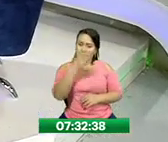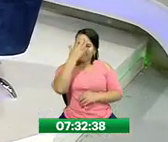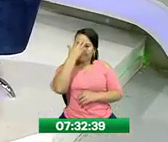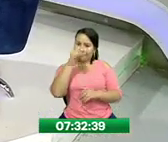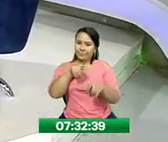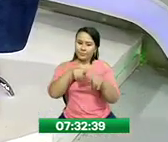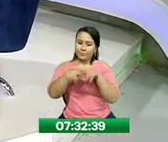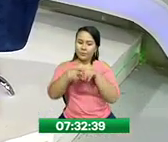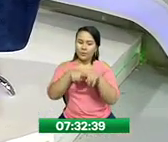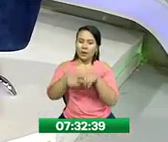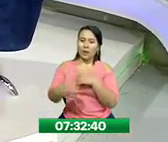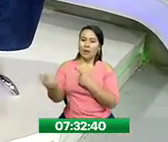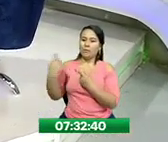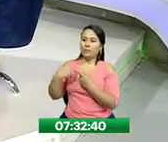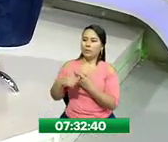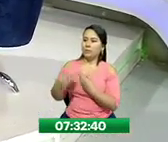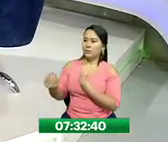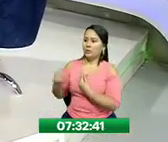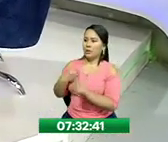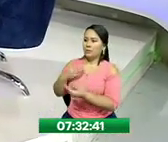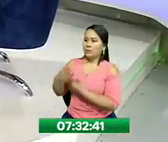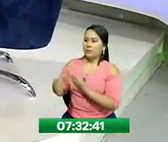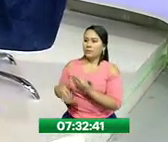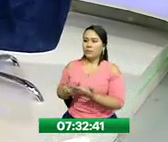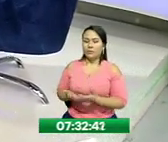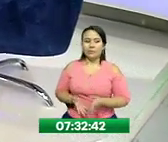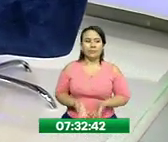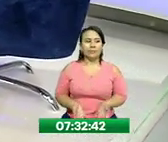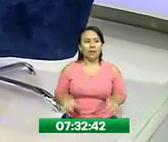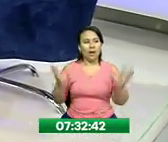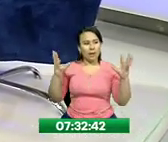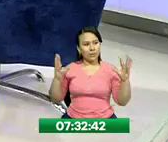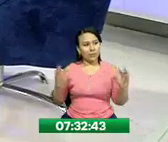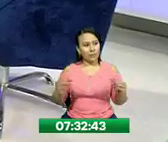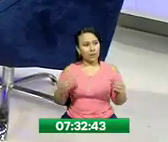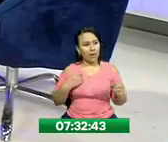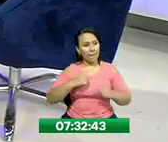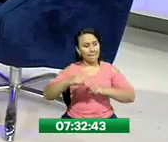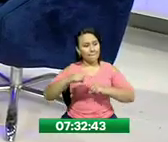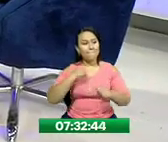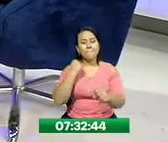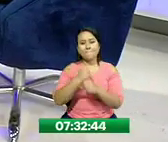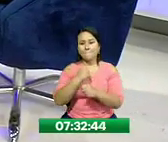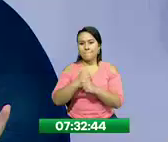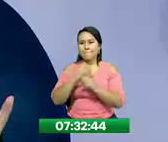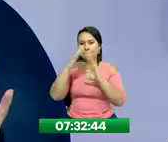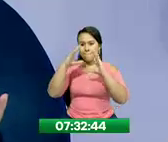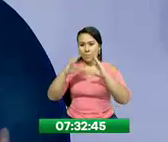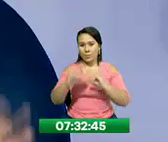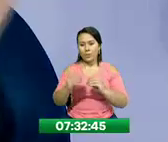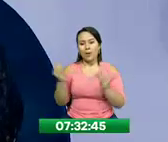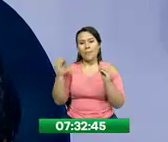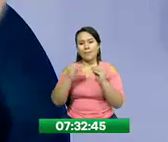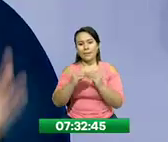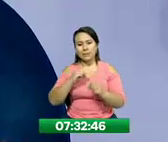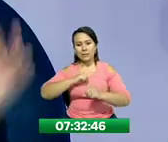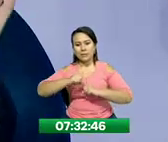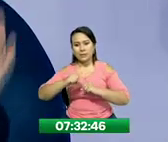competencia sumada no tiene el tamaño que nosotros tenemos. Hay que reducirse forzosamente. Hay que reducirse, hay que optimizarse.